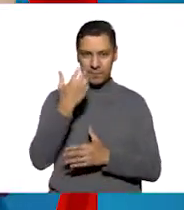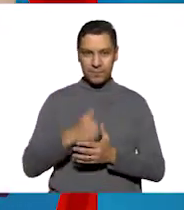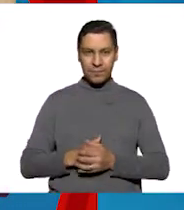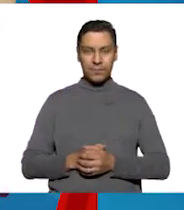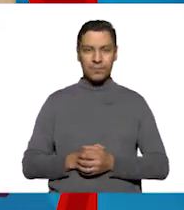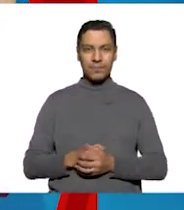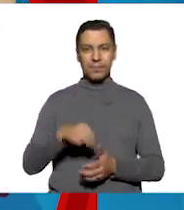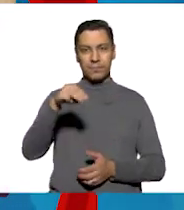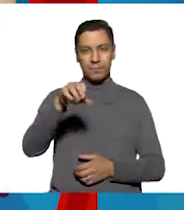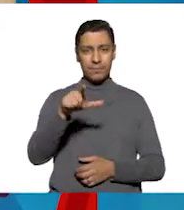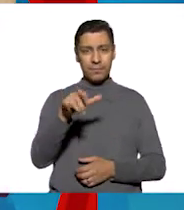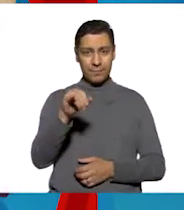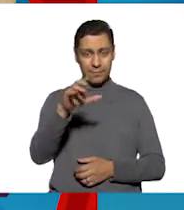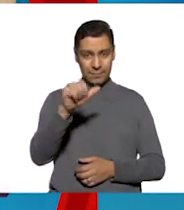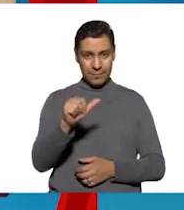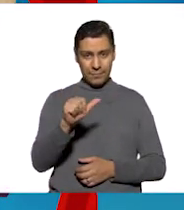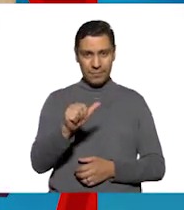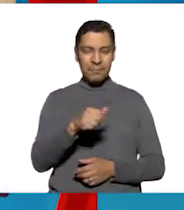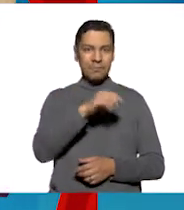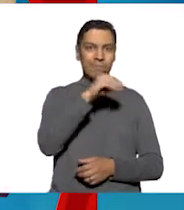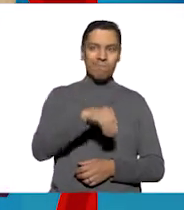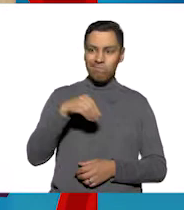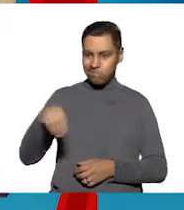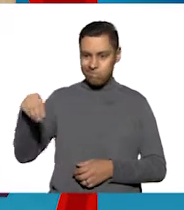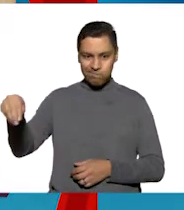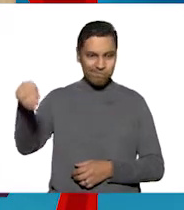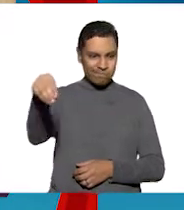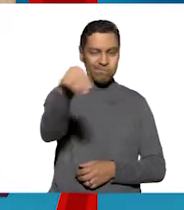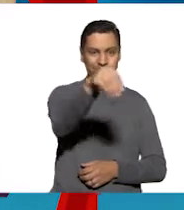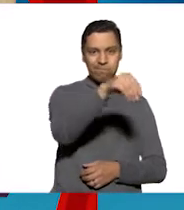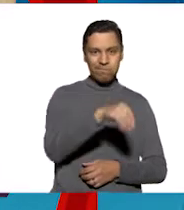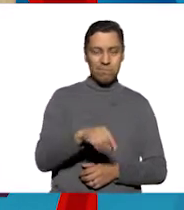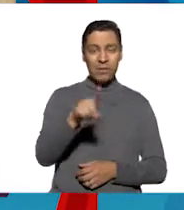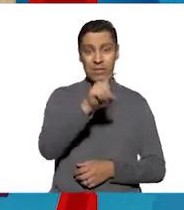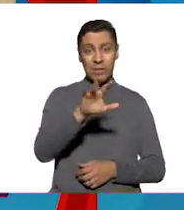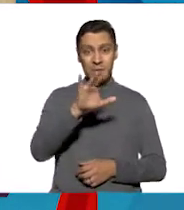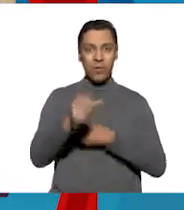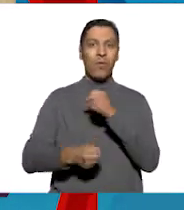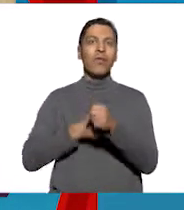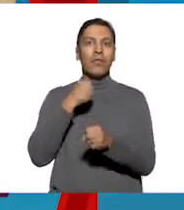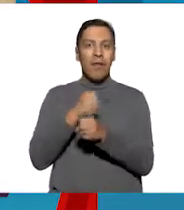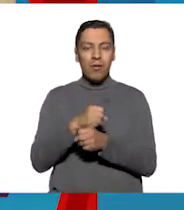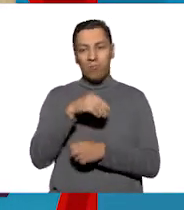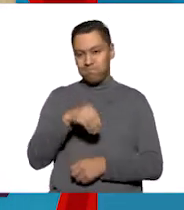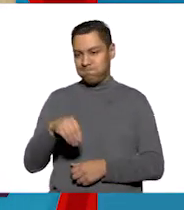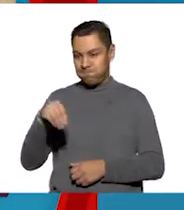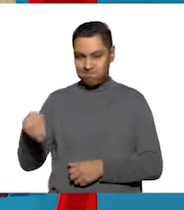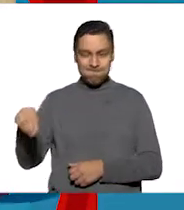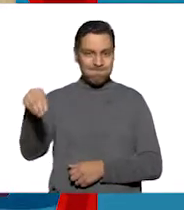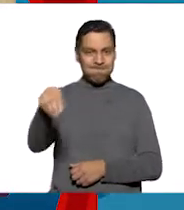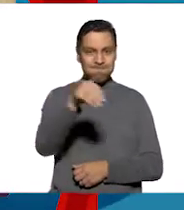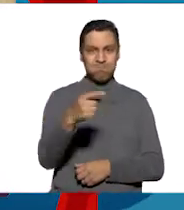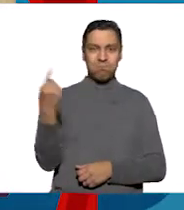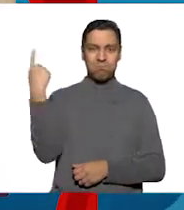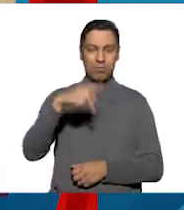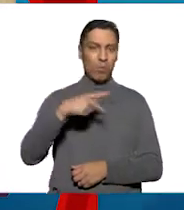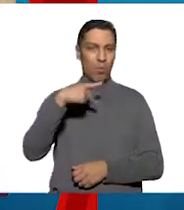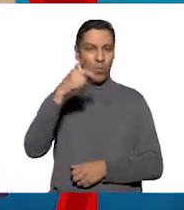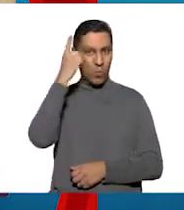Los mexicas estuvieron peregrinando por más de 150 años, luego de que, por mandato de su